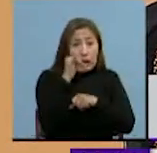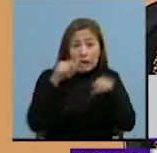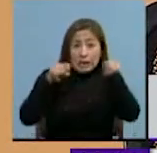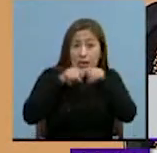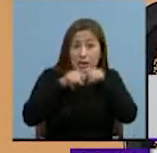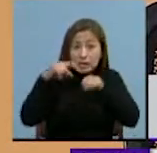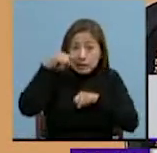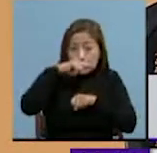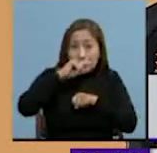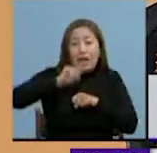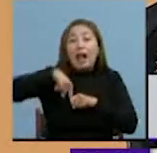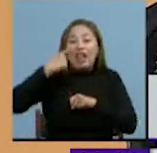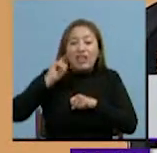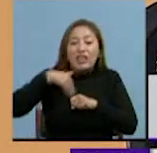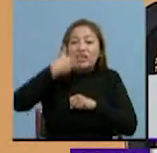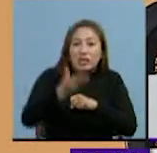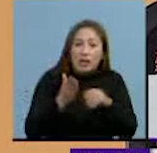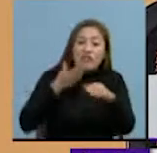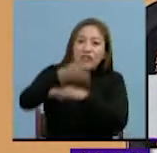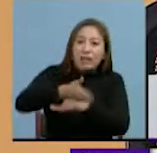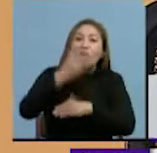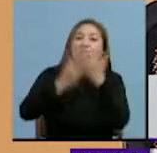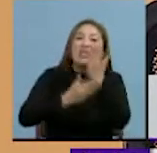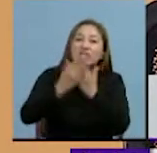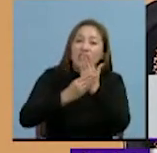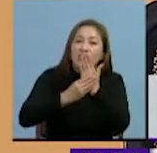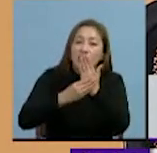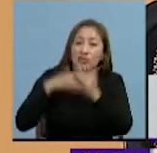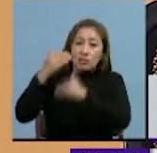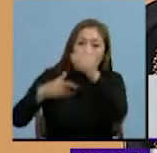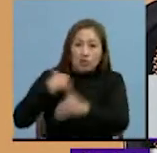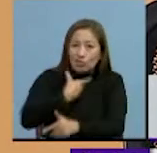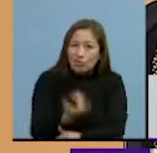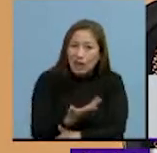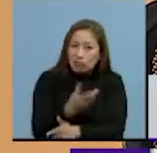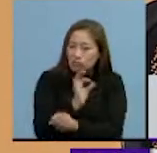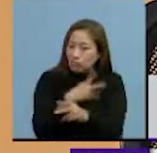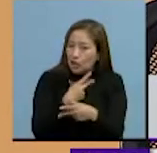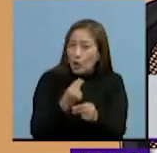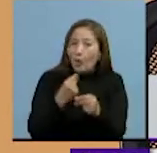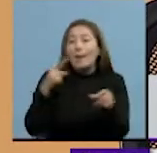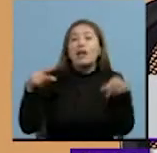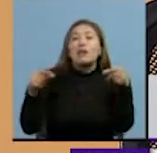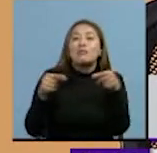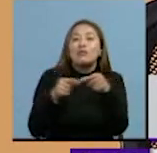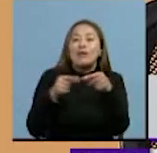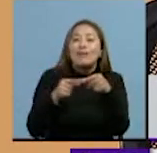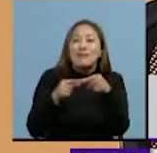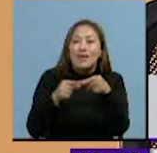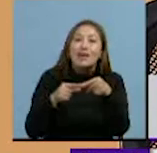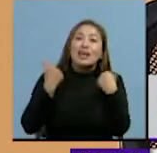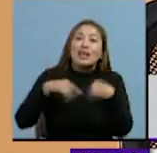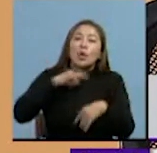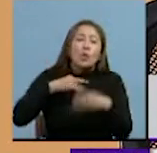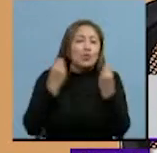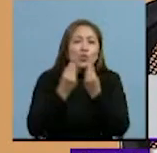informaban todo. Al día siguiente no nos permitieron el ingreso al Ministerio de Desarrollo Social de Nación. Primera parte del programa Jujuy Investiga, muchísima